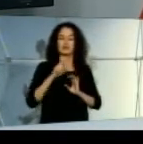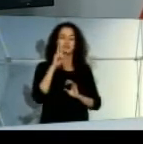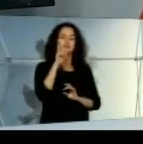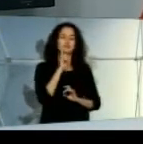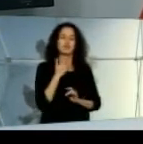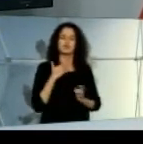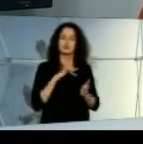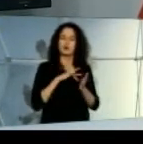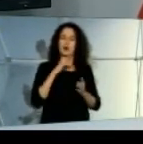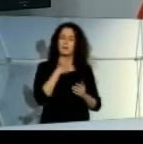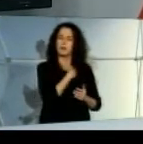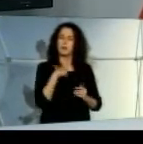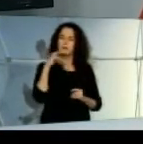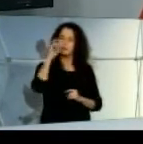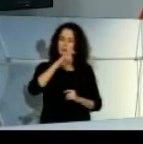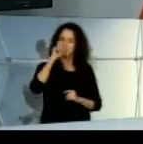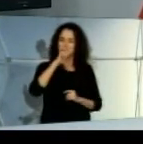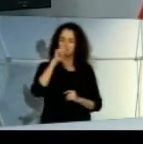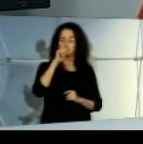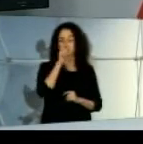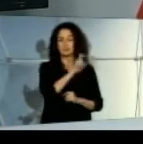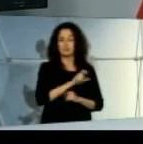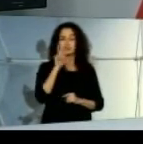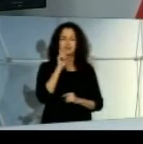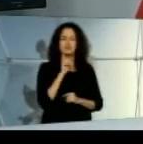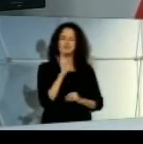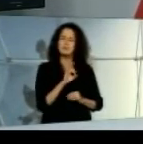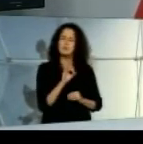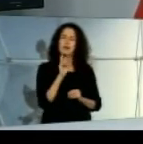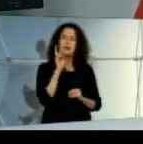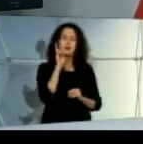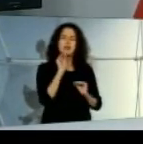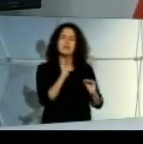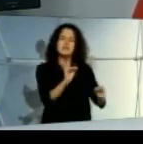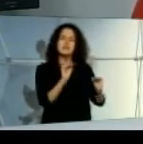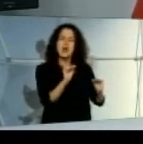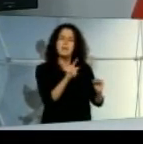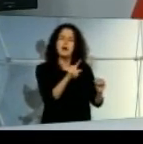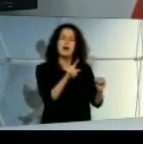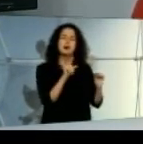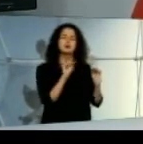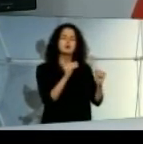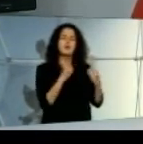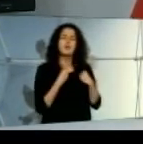sordos, siempre me llamó la atención cómo era su vida después de acabar el colegio.